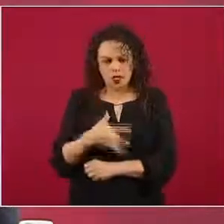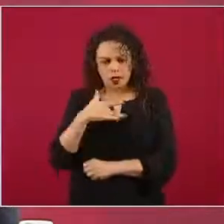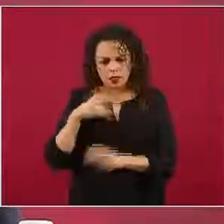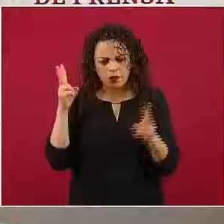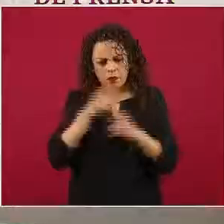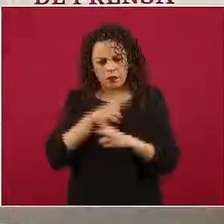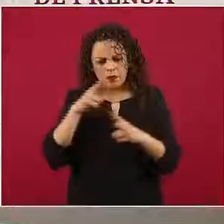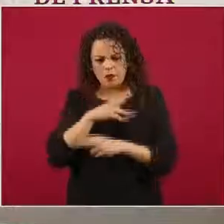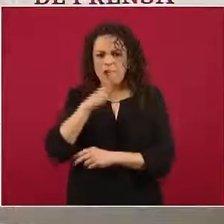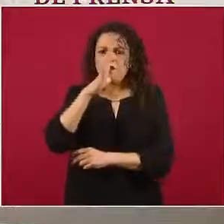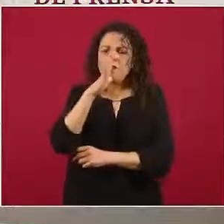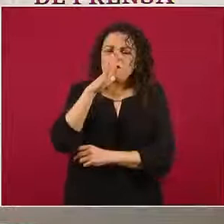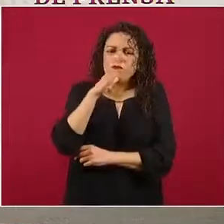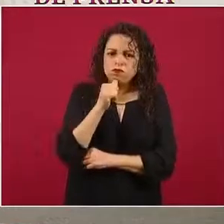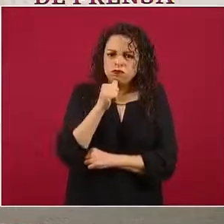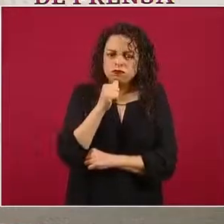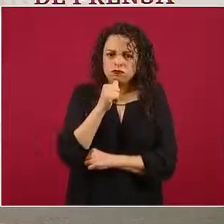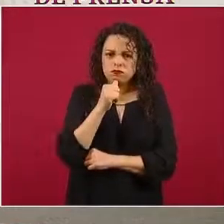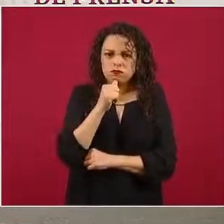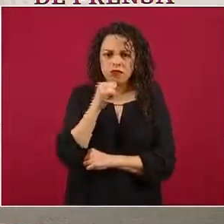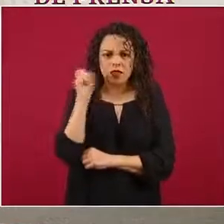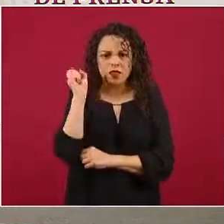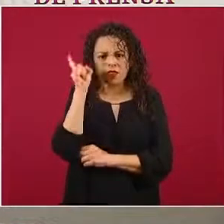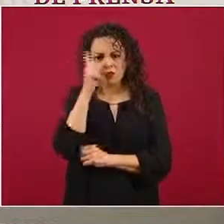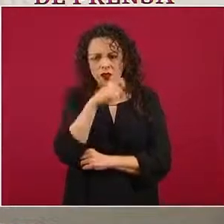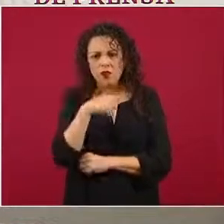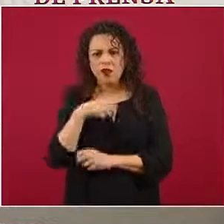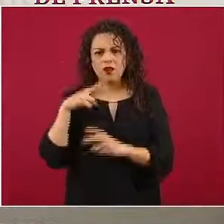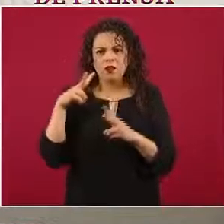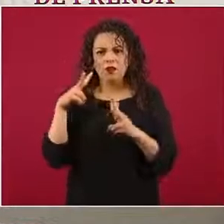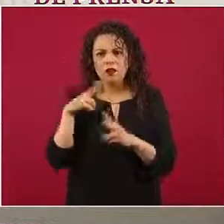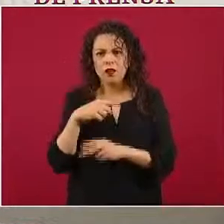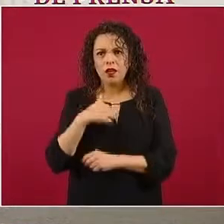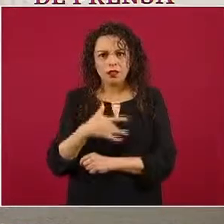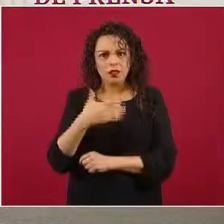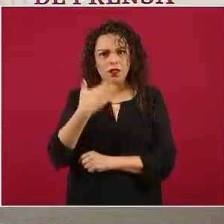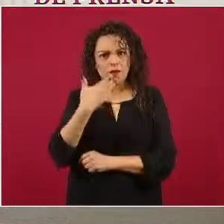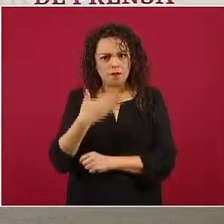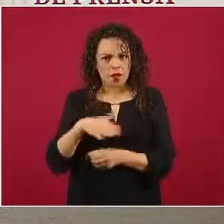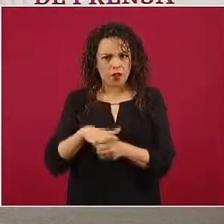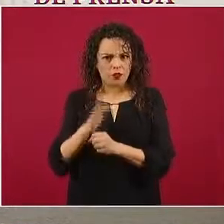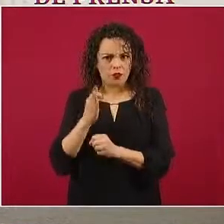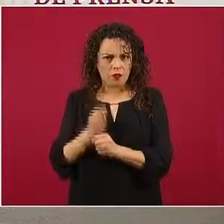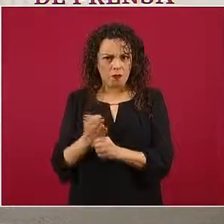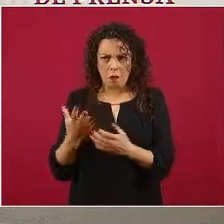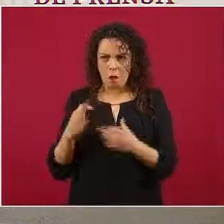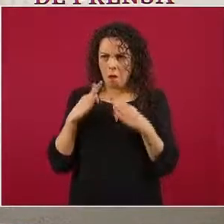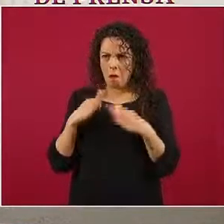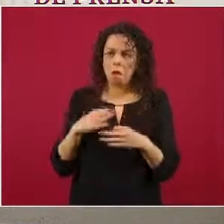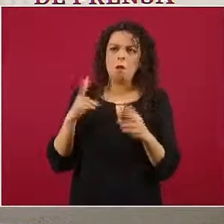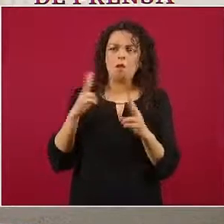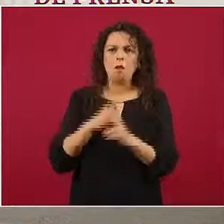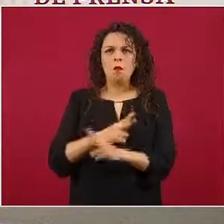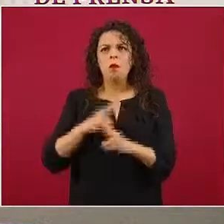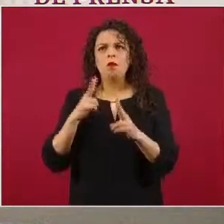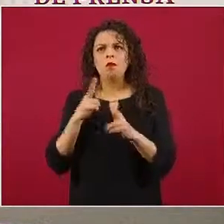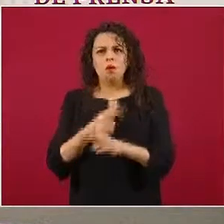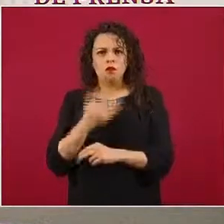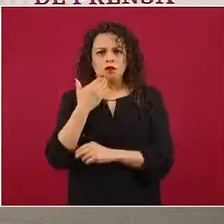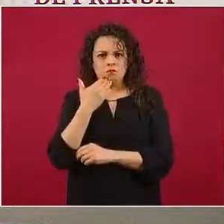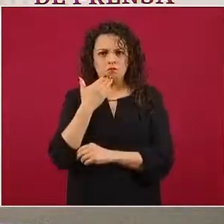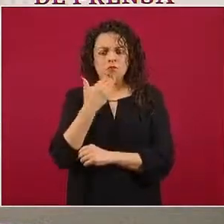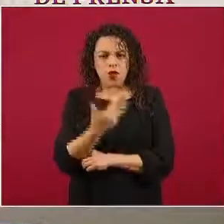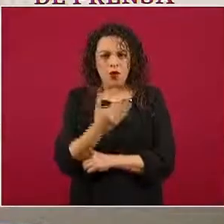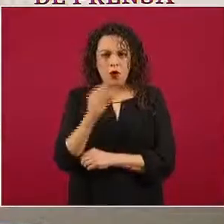de que el proceso de respirar no me está siendo suficiente para sentir que estoy en su momento obteniendo